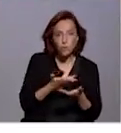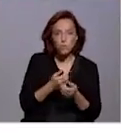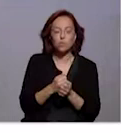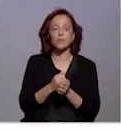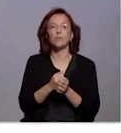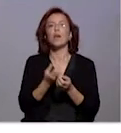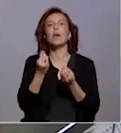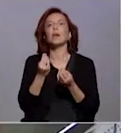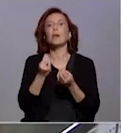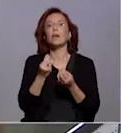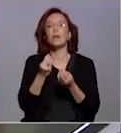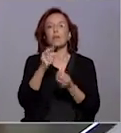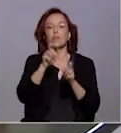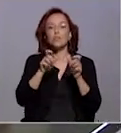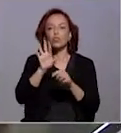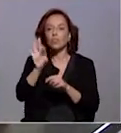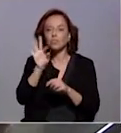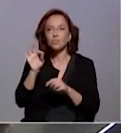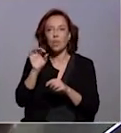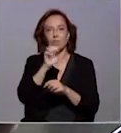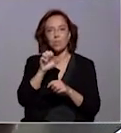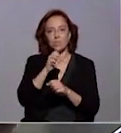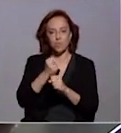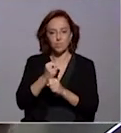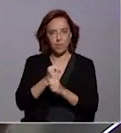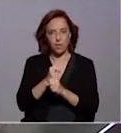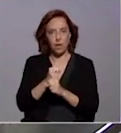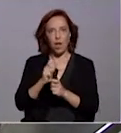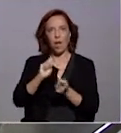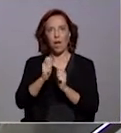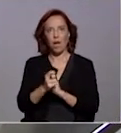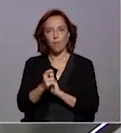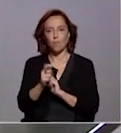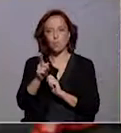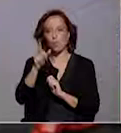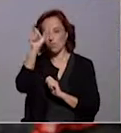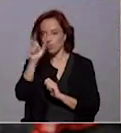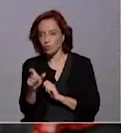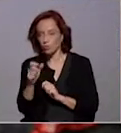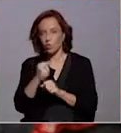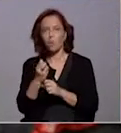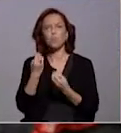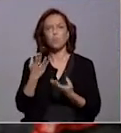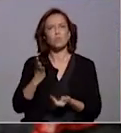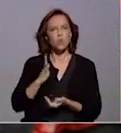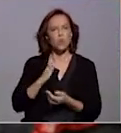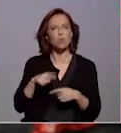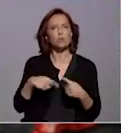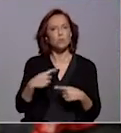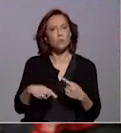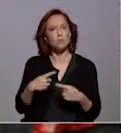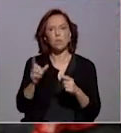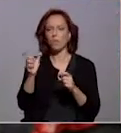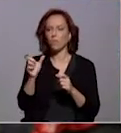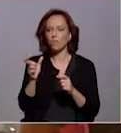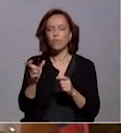demandan las empresas un cambio en el perfil de trabajadores que demandan las empresas porque las mujeres siguen teniendo una fuerte